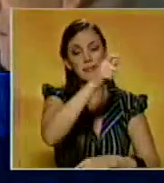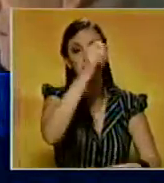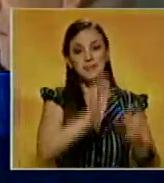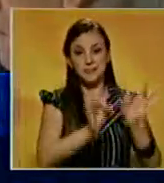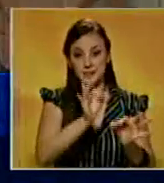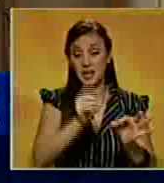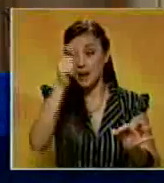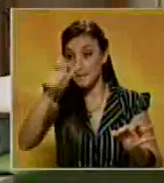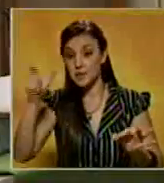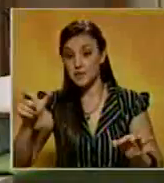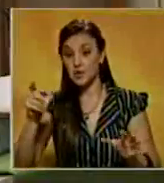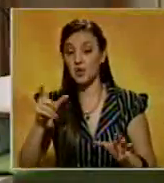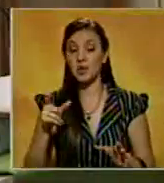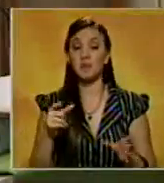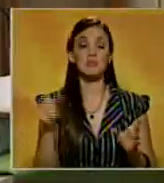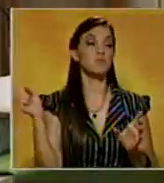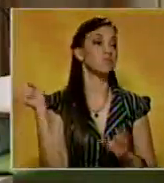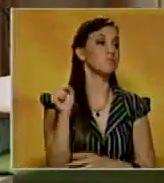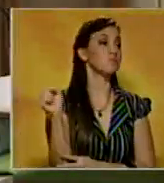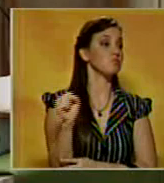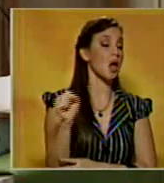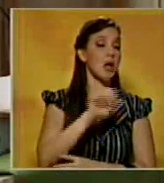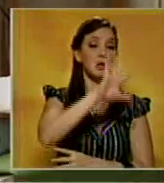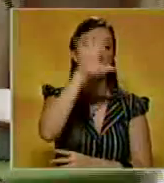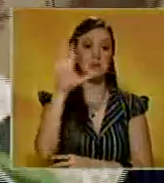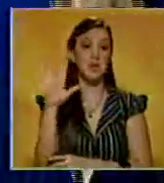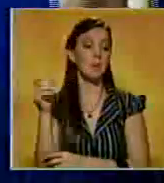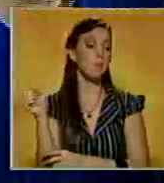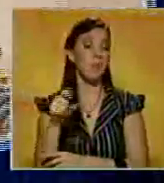mal son los desconocidos en el cielo.